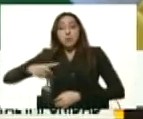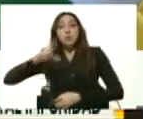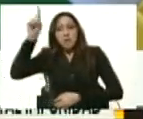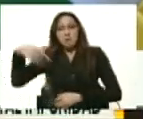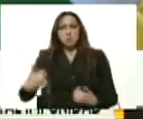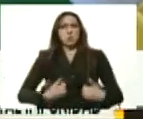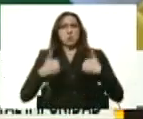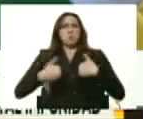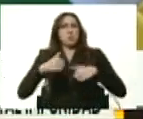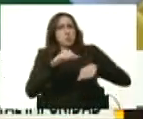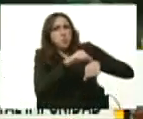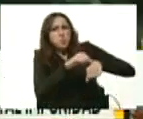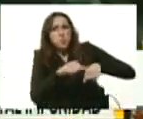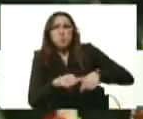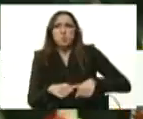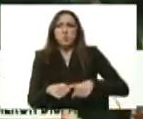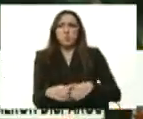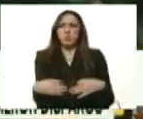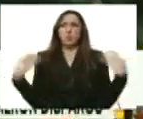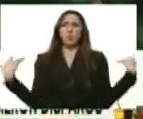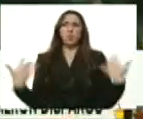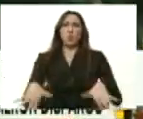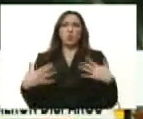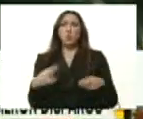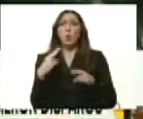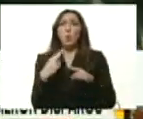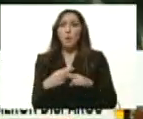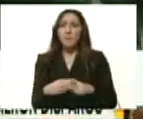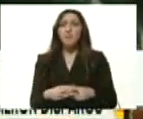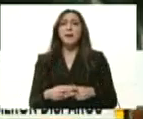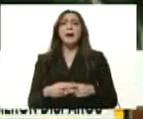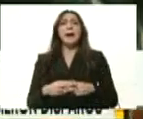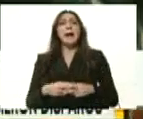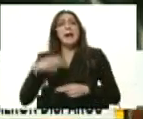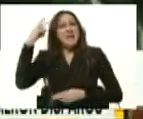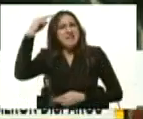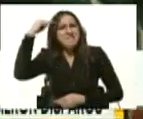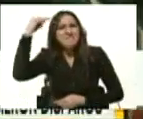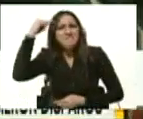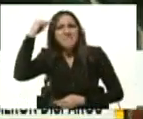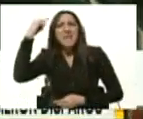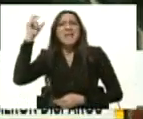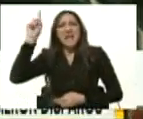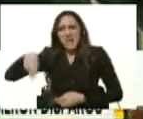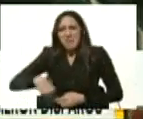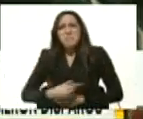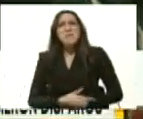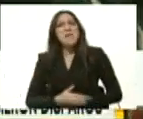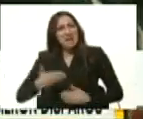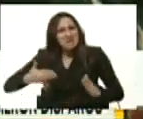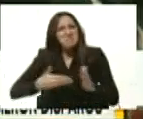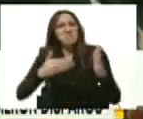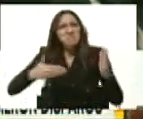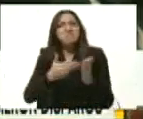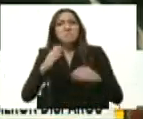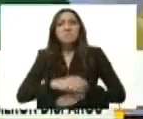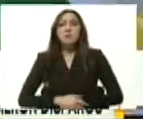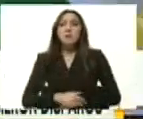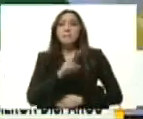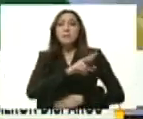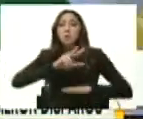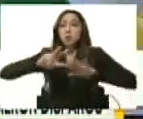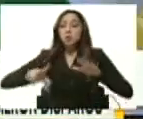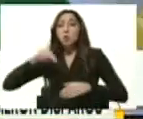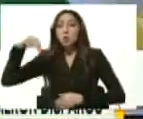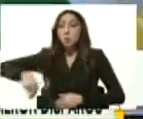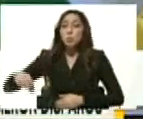sufrieron lesiones de consideración, tanto físicas como psicológicas. El 28 de